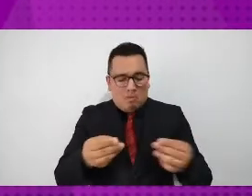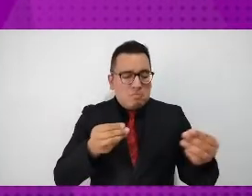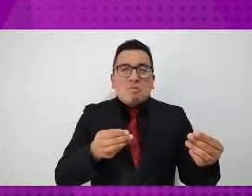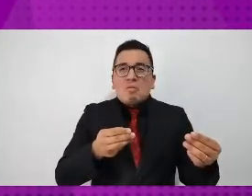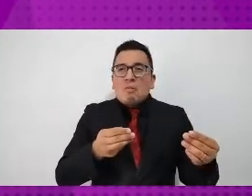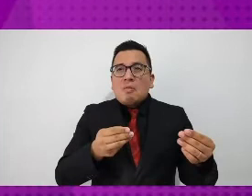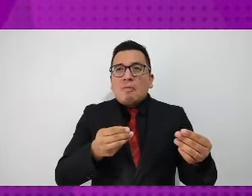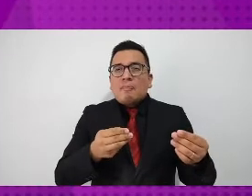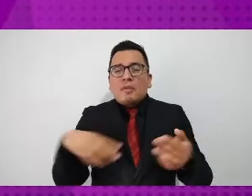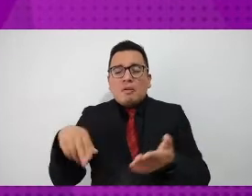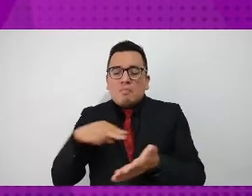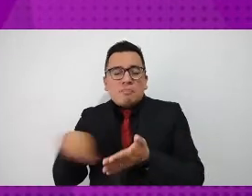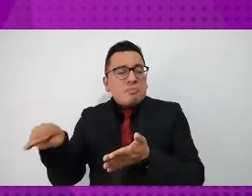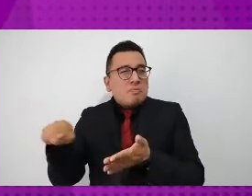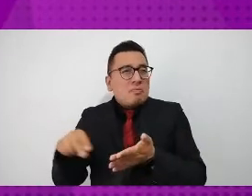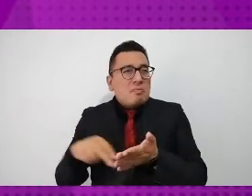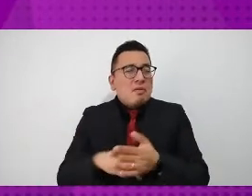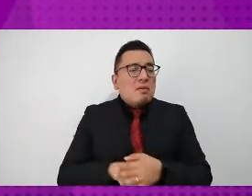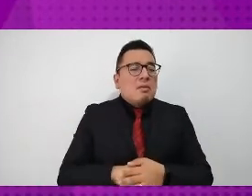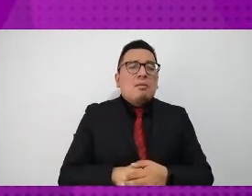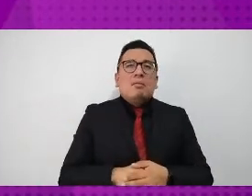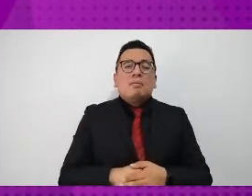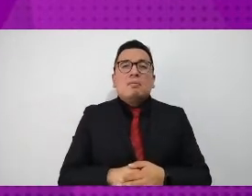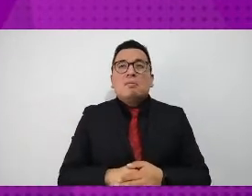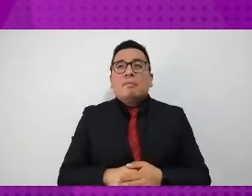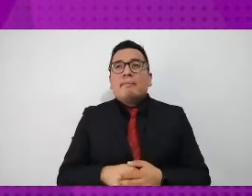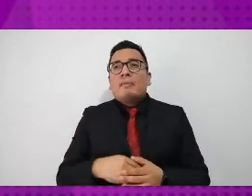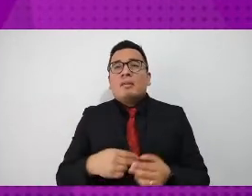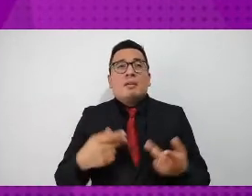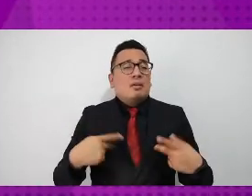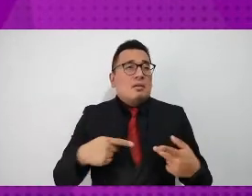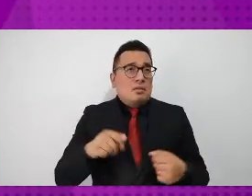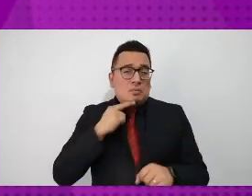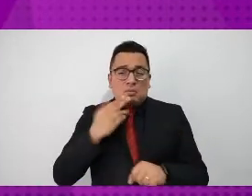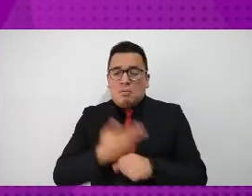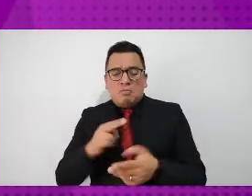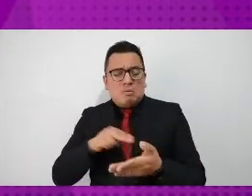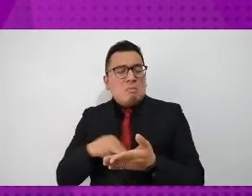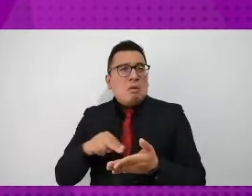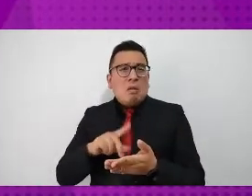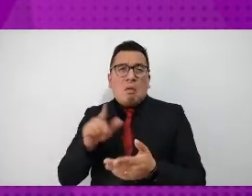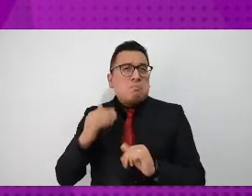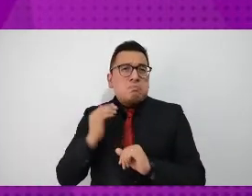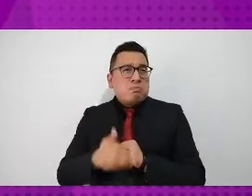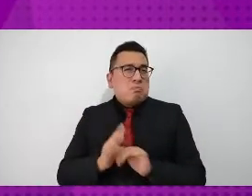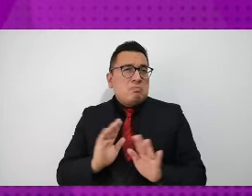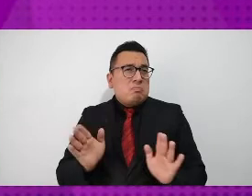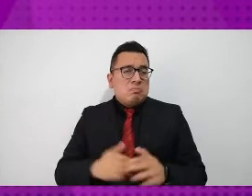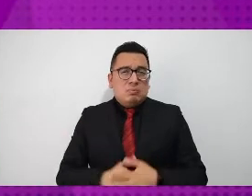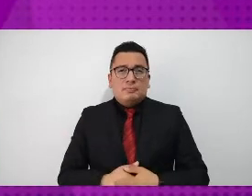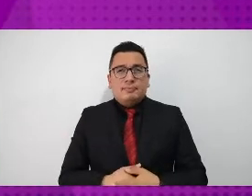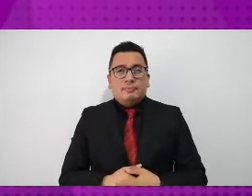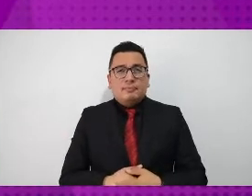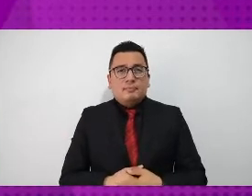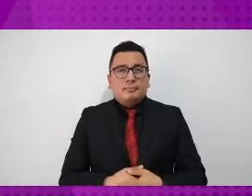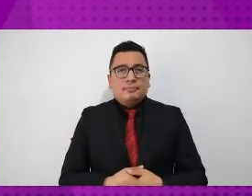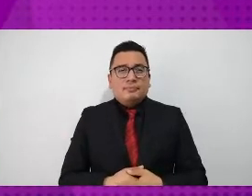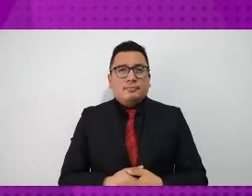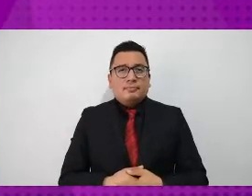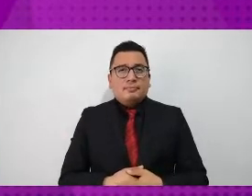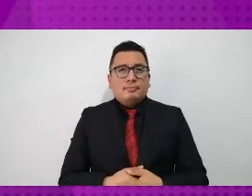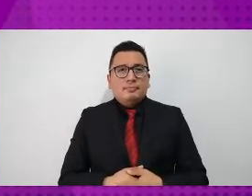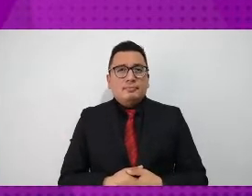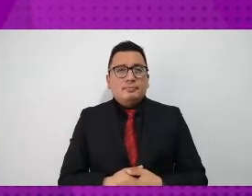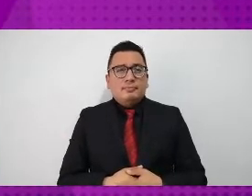revisaba lo firmaban la reputación de los partidos las y los funcionarios y se tenía segundo y justamente cuando se